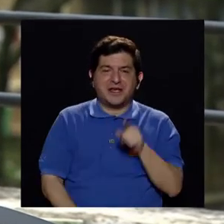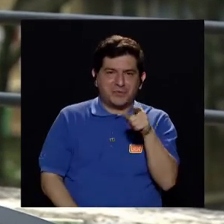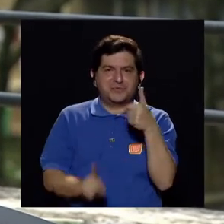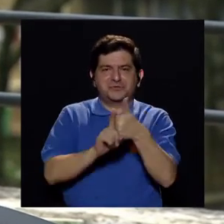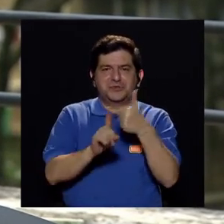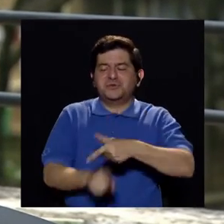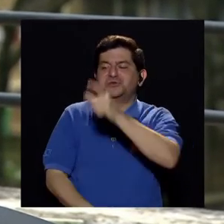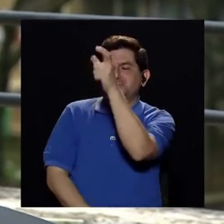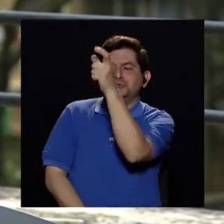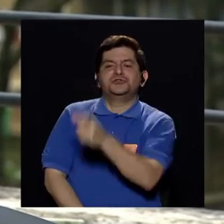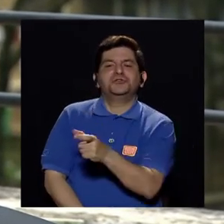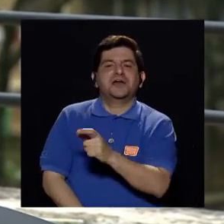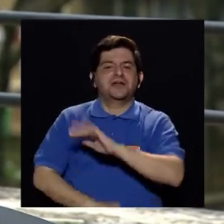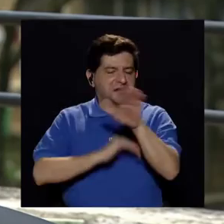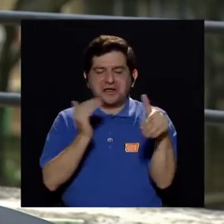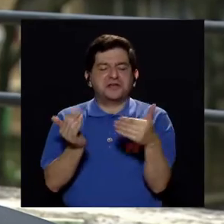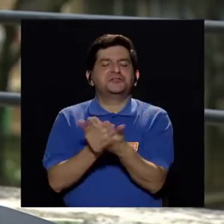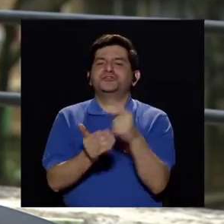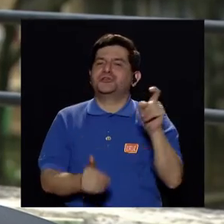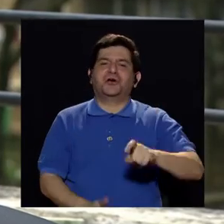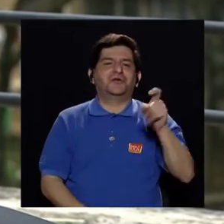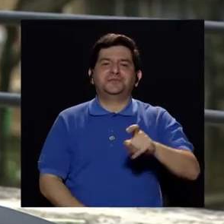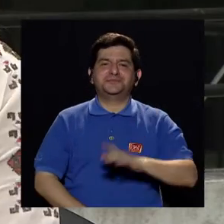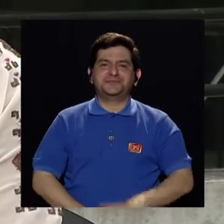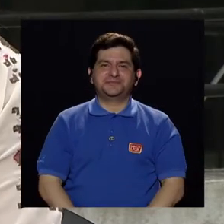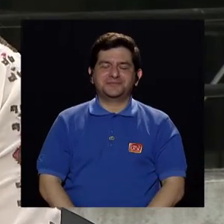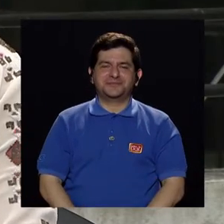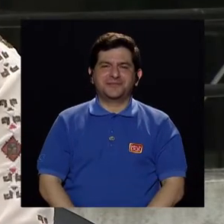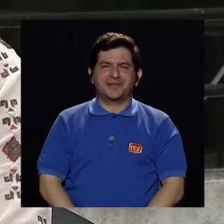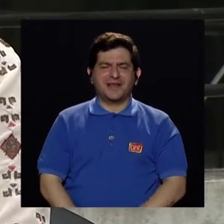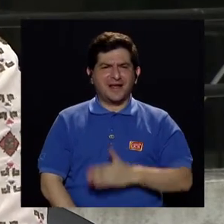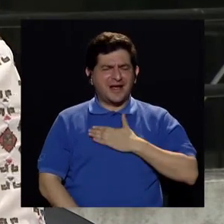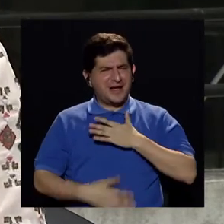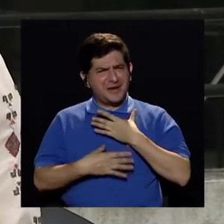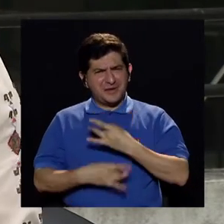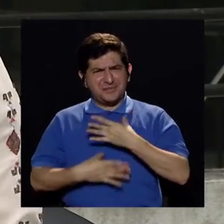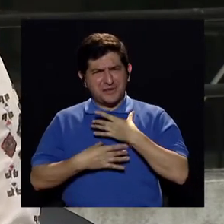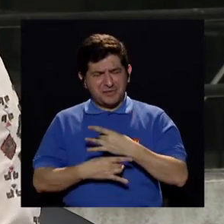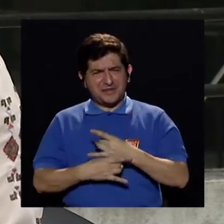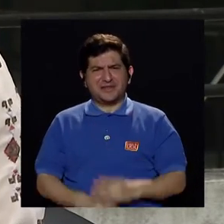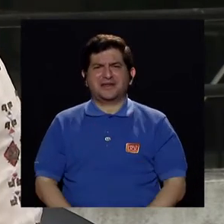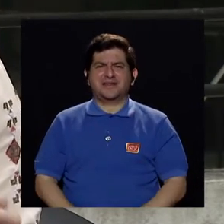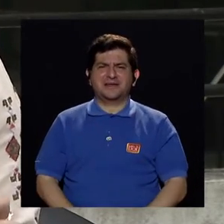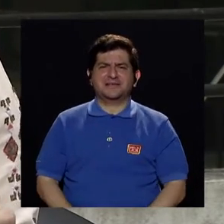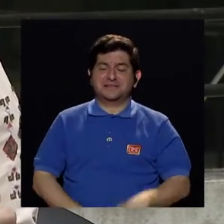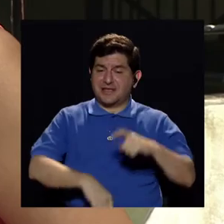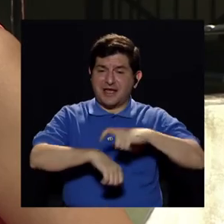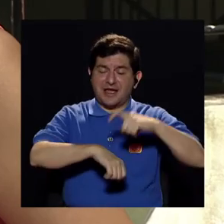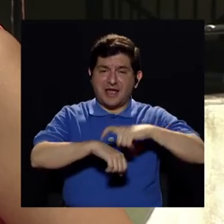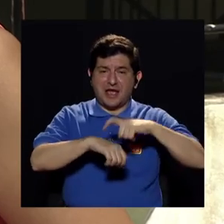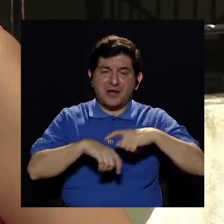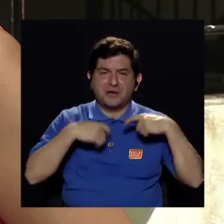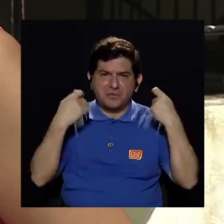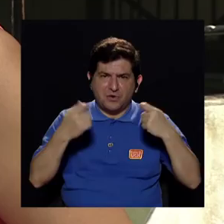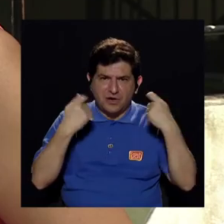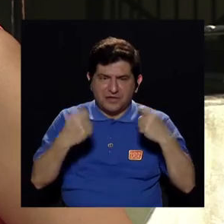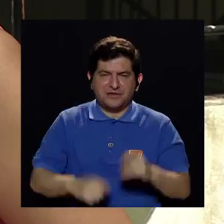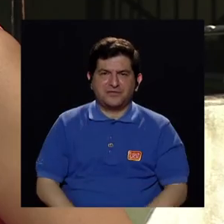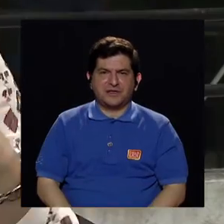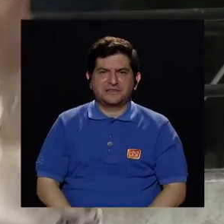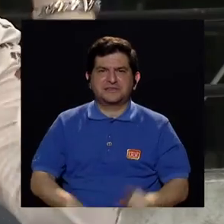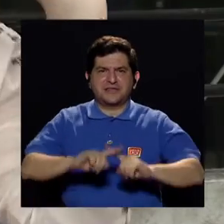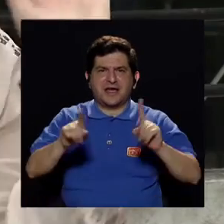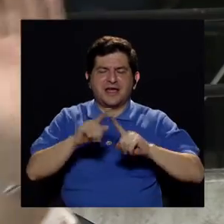chicos y es todo lo que necesitamos. Me interesa también porque nos estamos acercando a épocas festivas, ¿verdad? Y